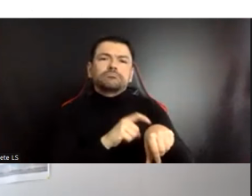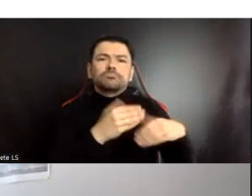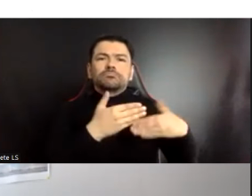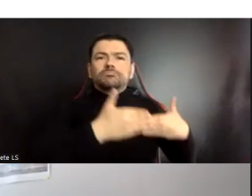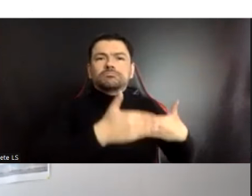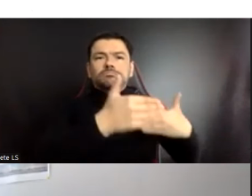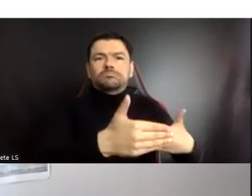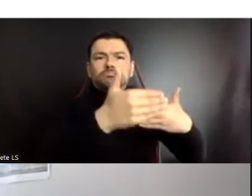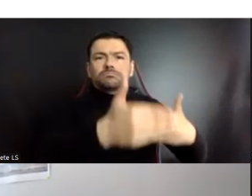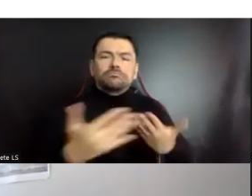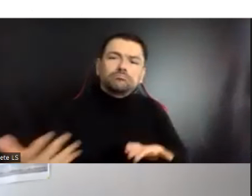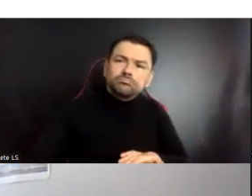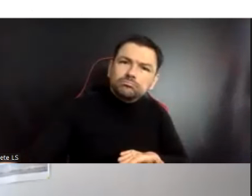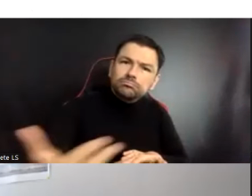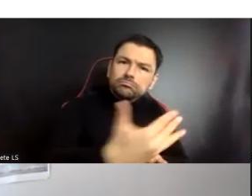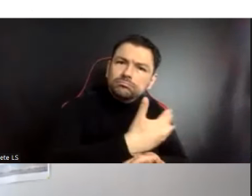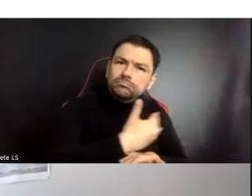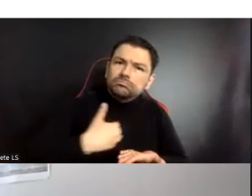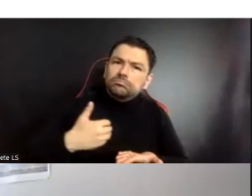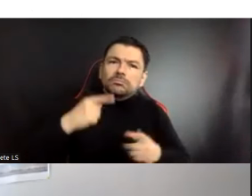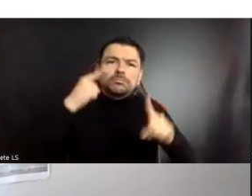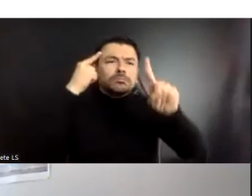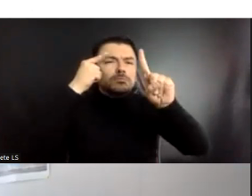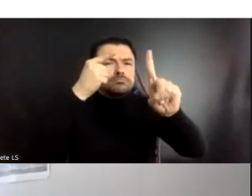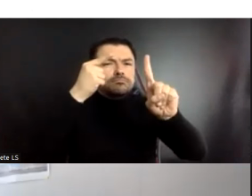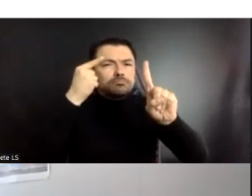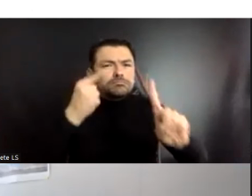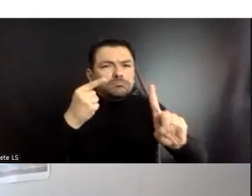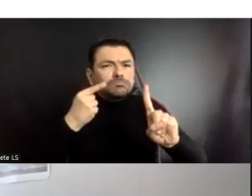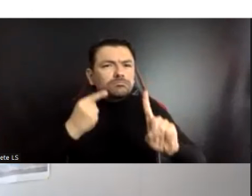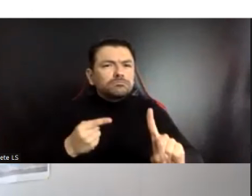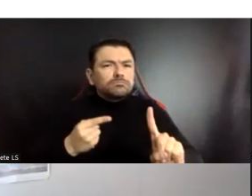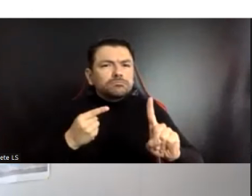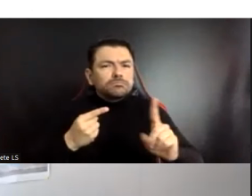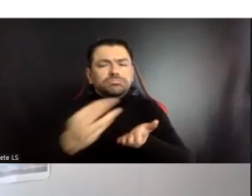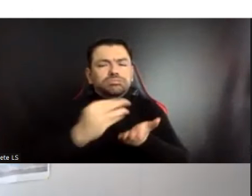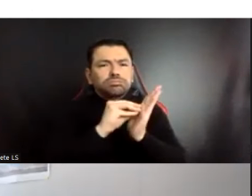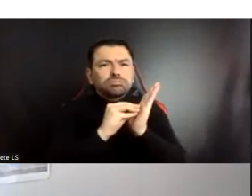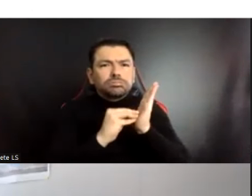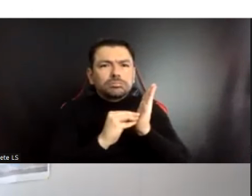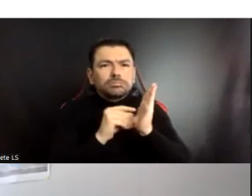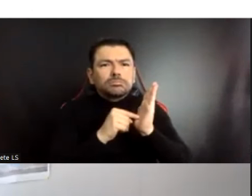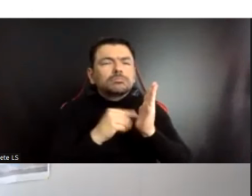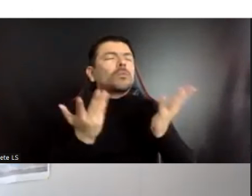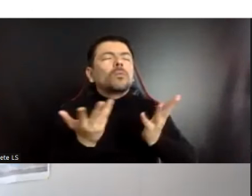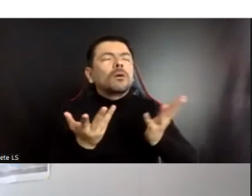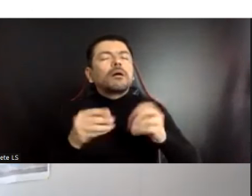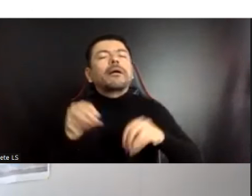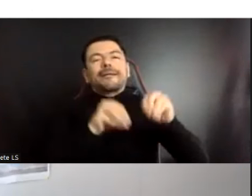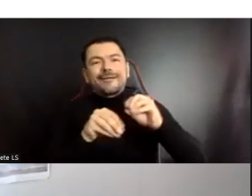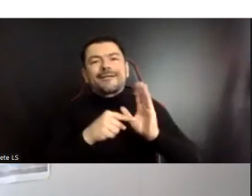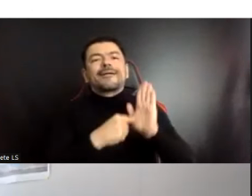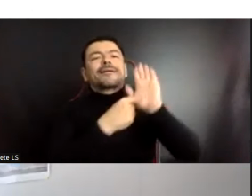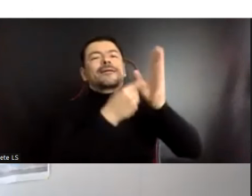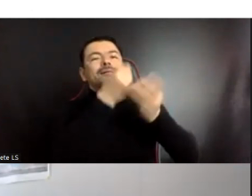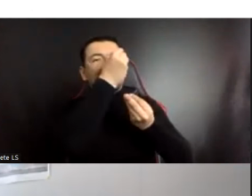de delivering temas the específicos messages. The idea sometimes y is den that como resultado los mensajes it correctos. lacks the operationalization Sí, in